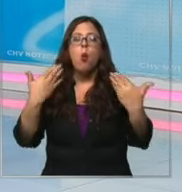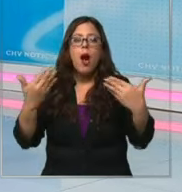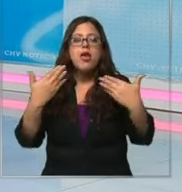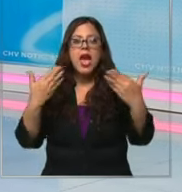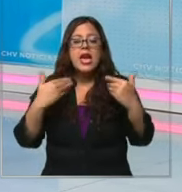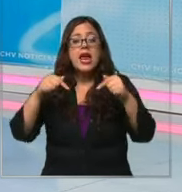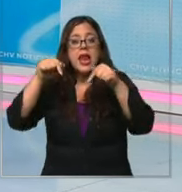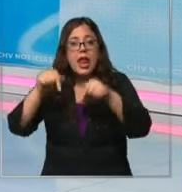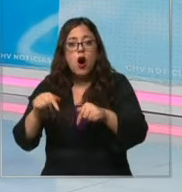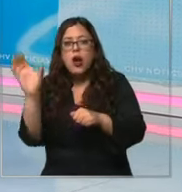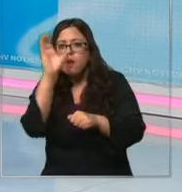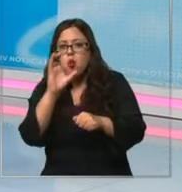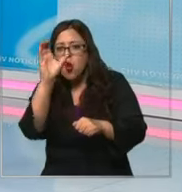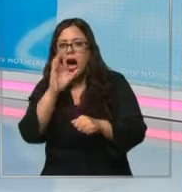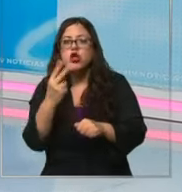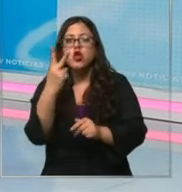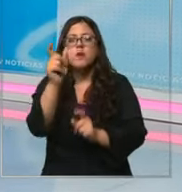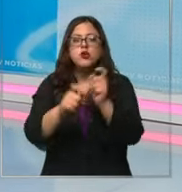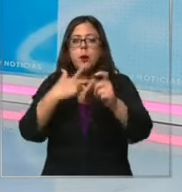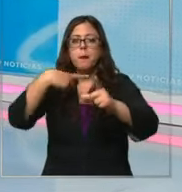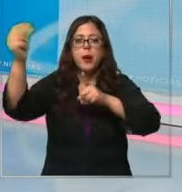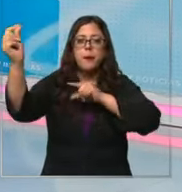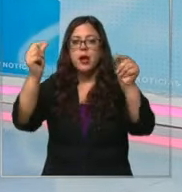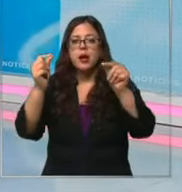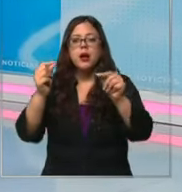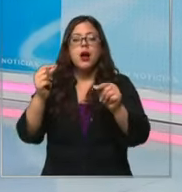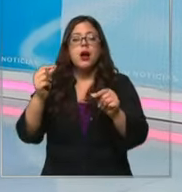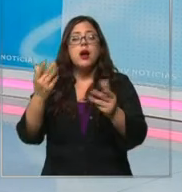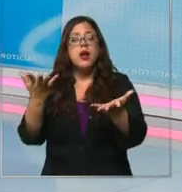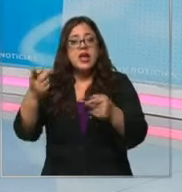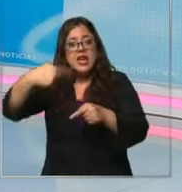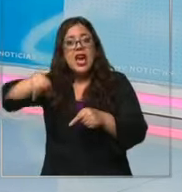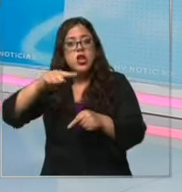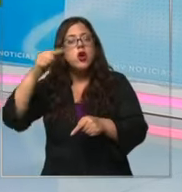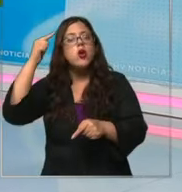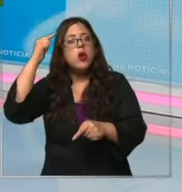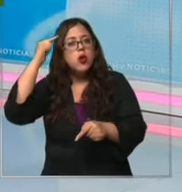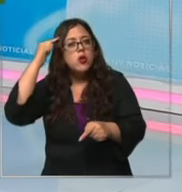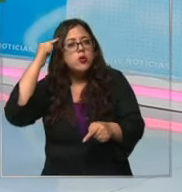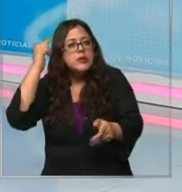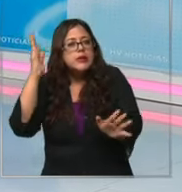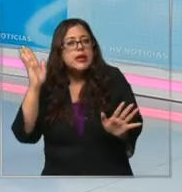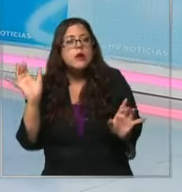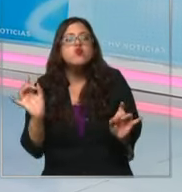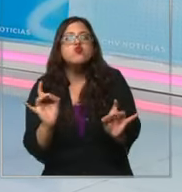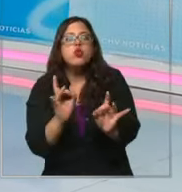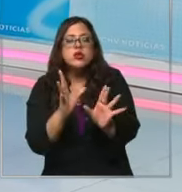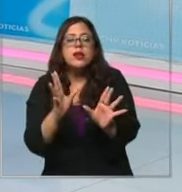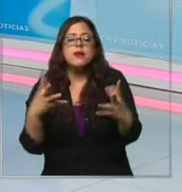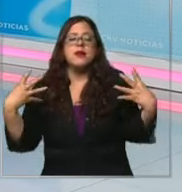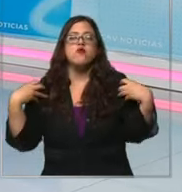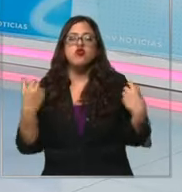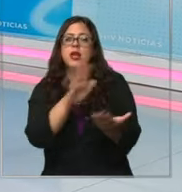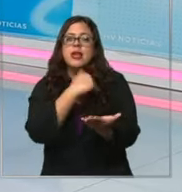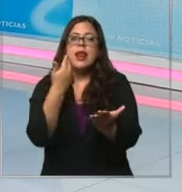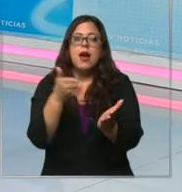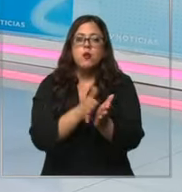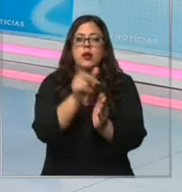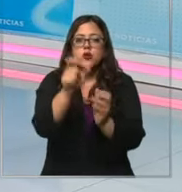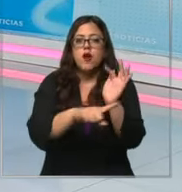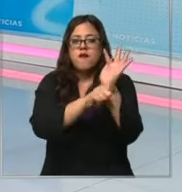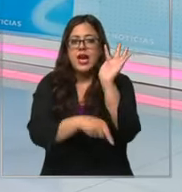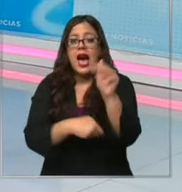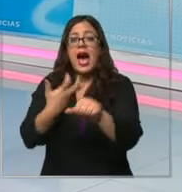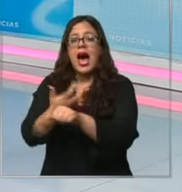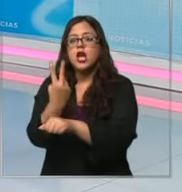la policía a dos prófugos que se cree que habrían participado del asesinato del fiscal César Suárez. Pero ya hay dos